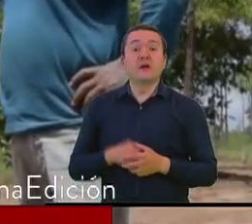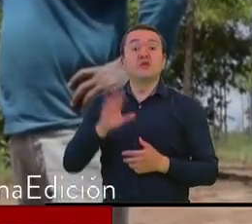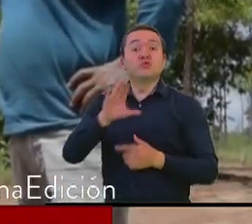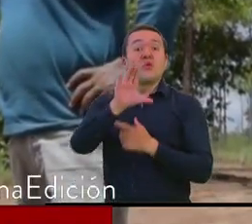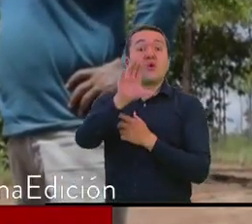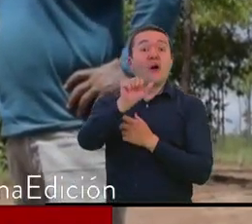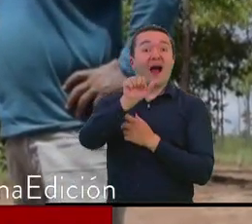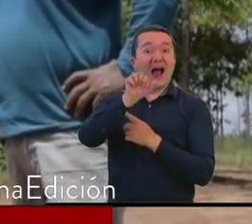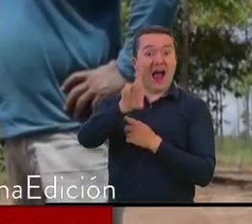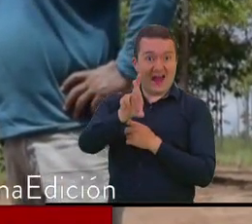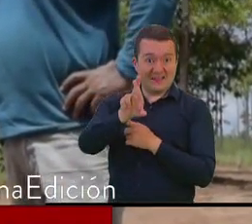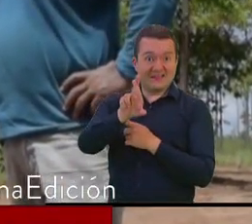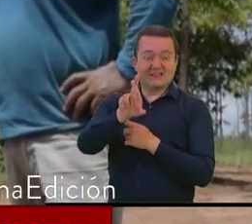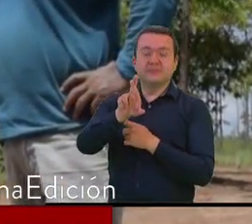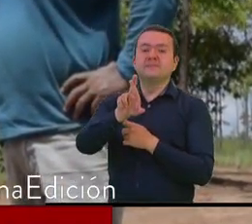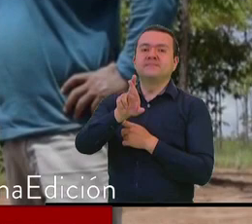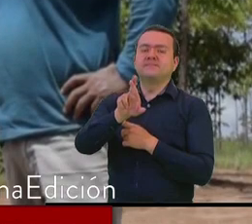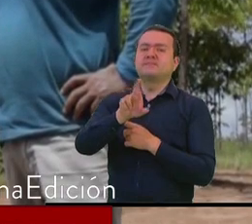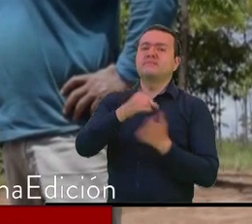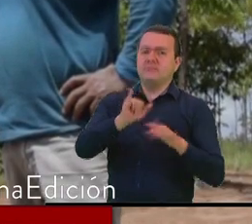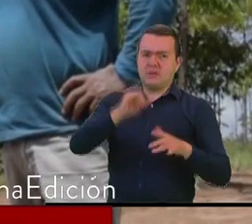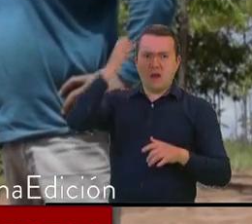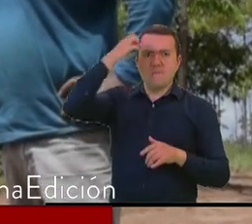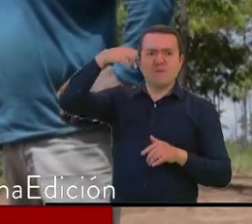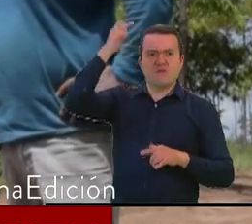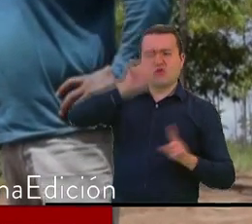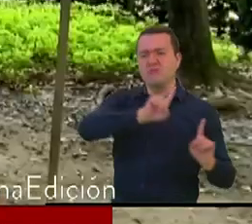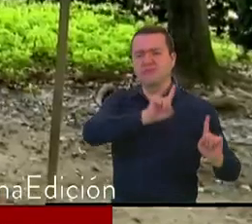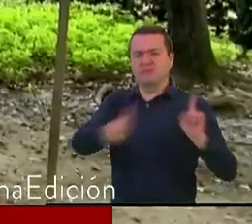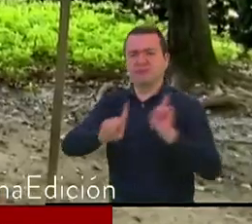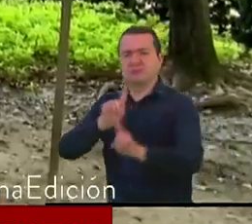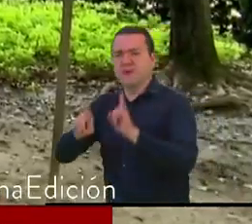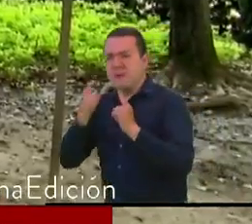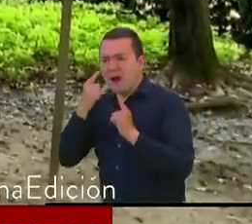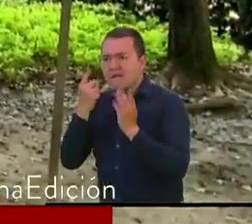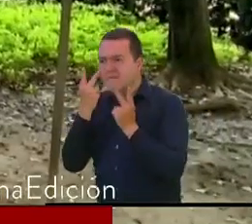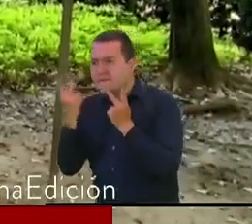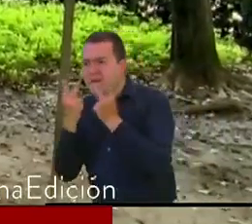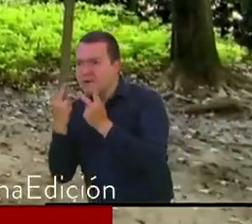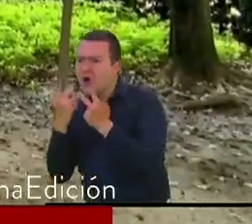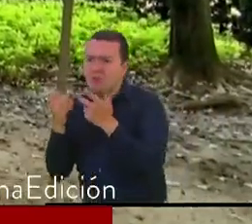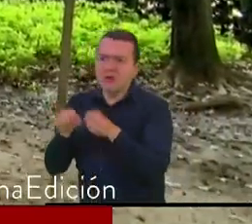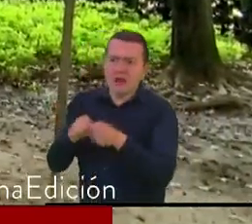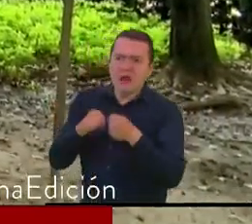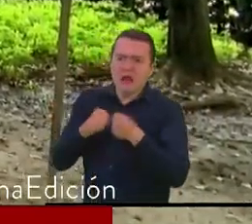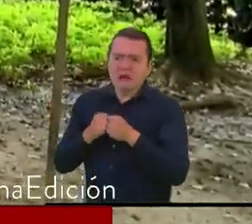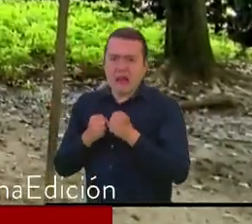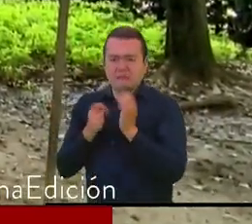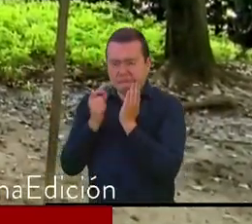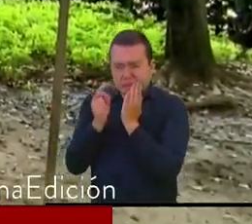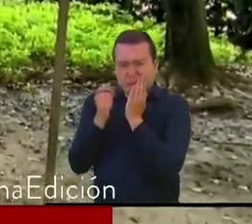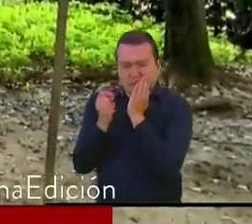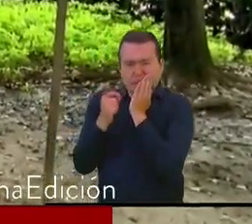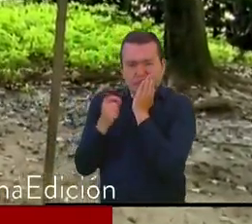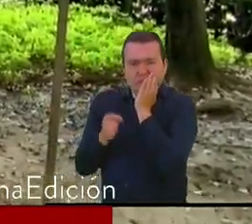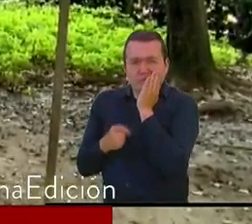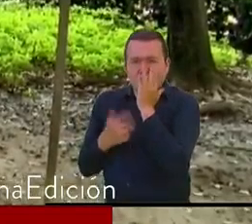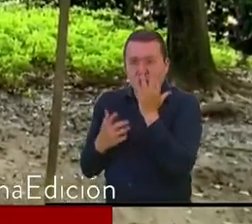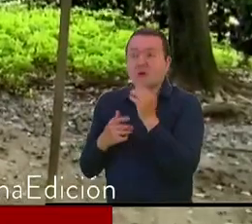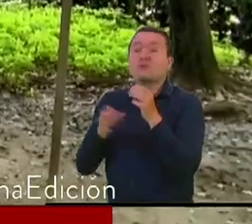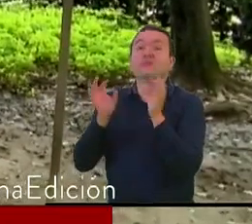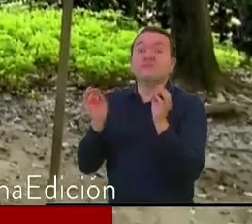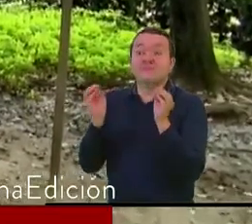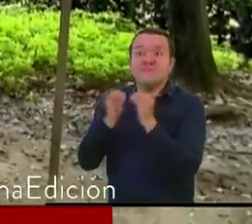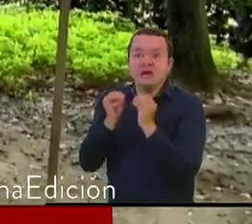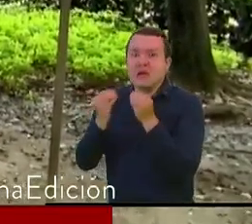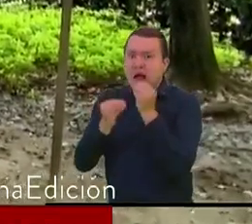Ambiental dispuso de profesionales en la materia para evaluar los daños. El ingeniero forestal hoy está haciendo la cuantificación. Se hace árbol a árbol,